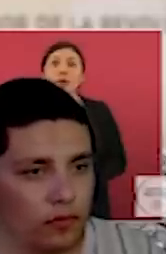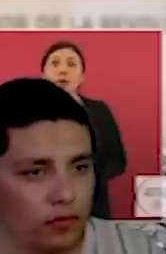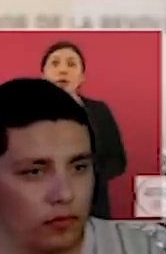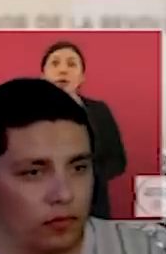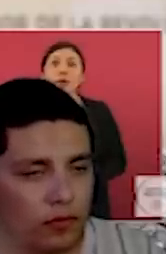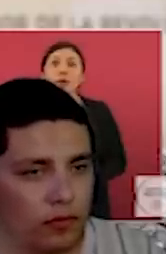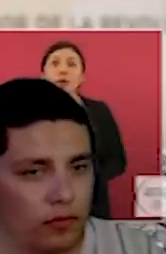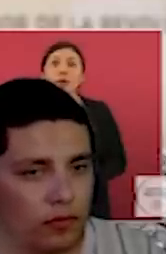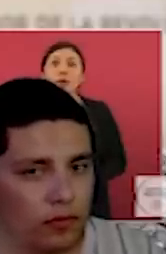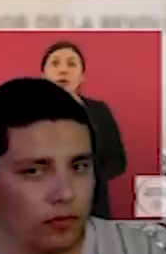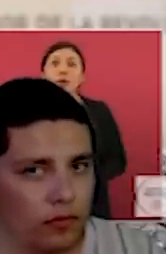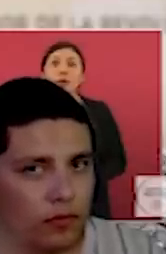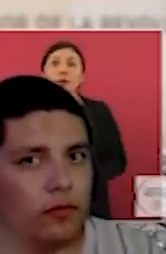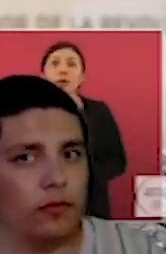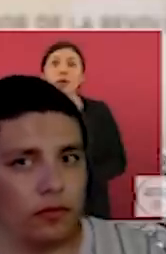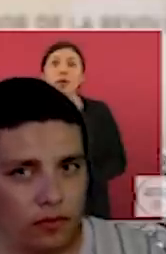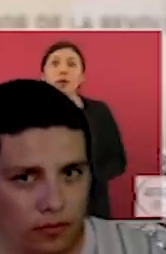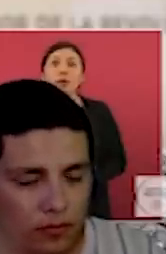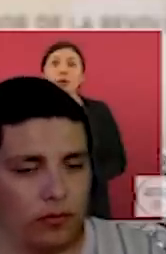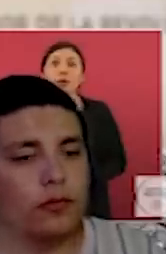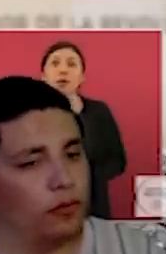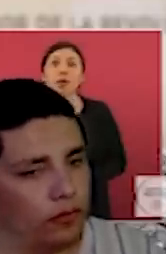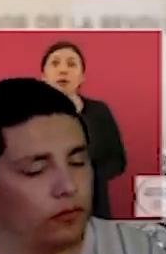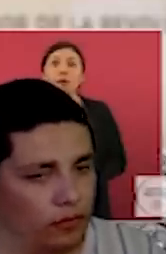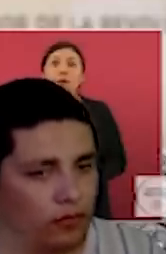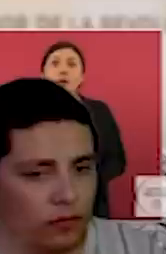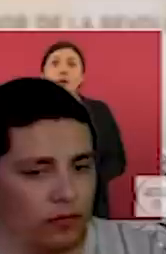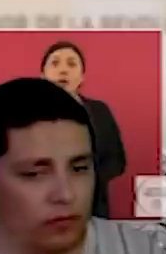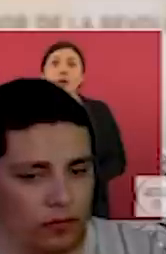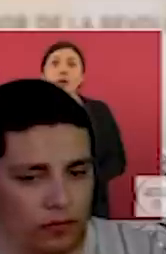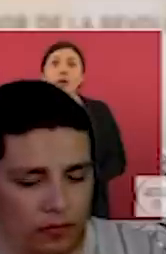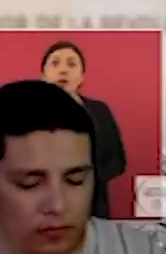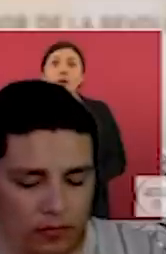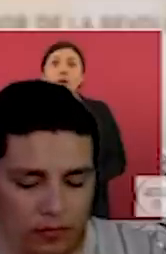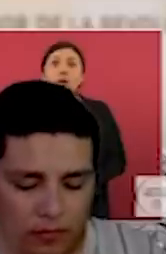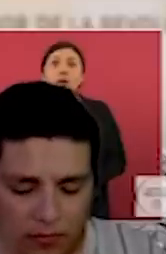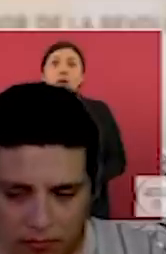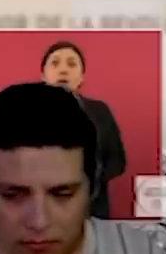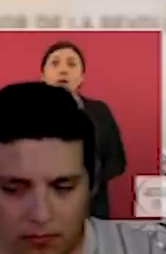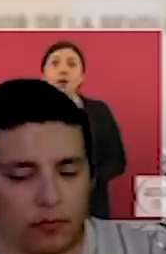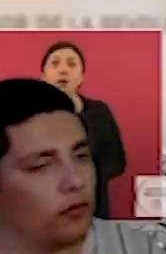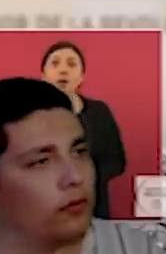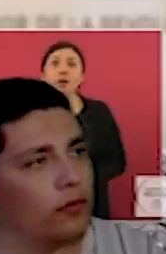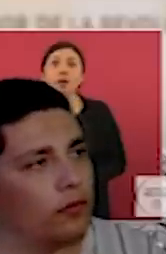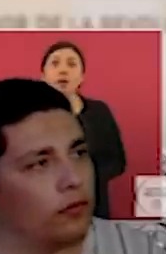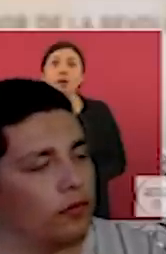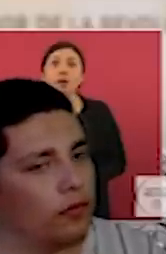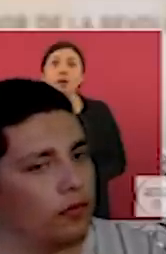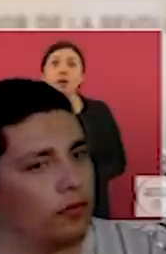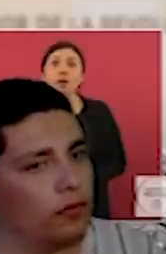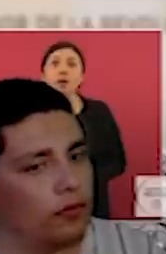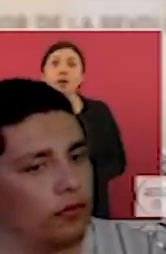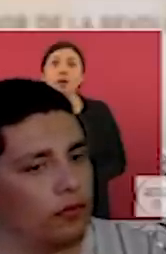en lo político, pues ya la gente ya está cansada de los escándalos, de los actos de corrupción, de lo que se